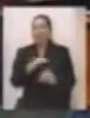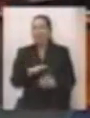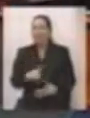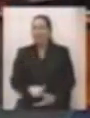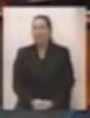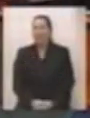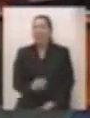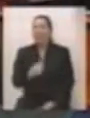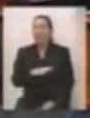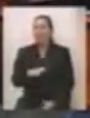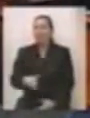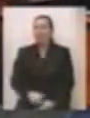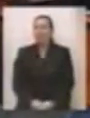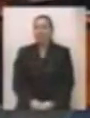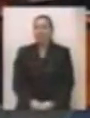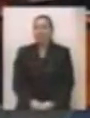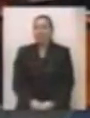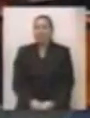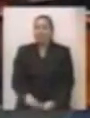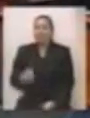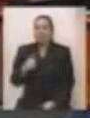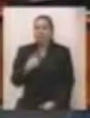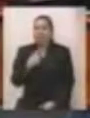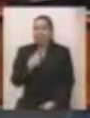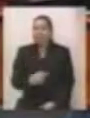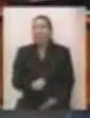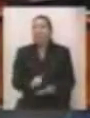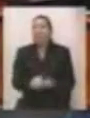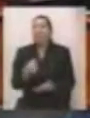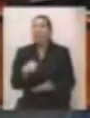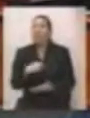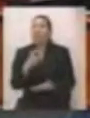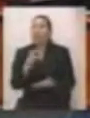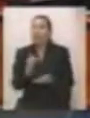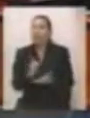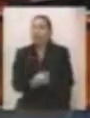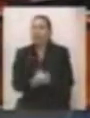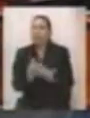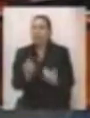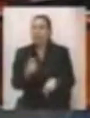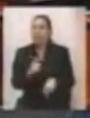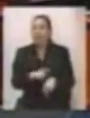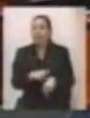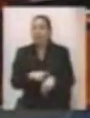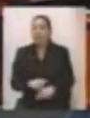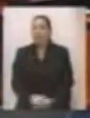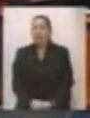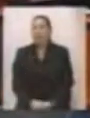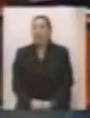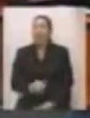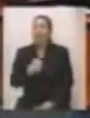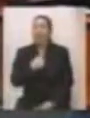infantil para nuestros niños. Por eso, presidente, que nosotros creemos que en estos momentos en